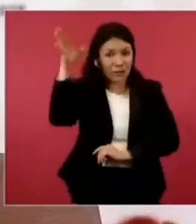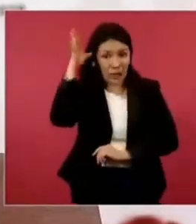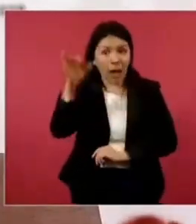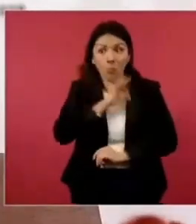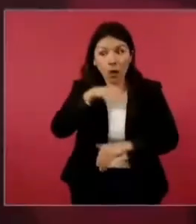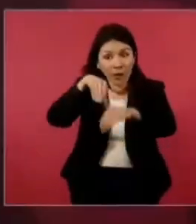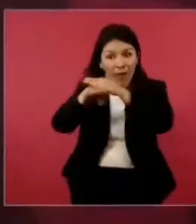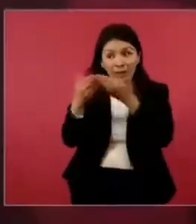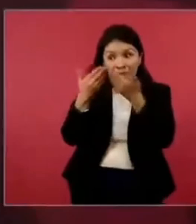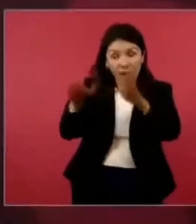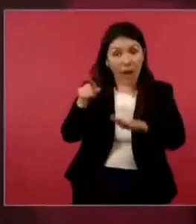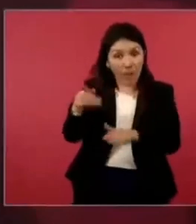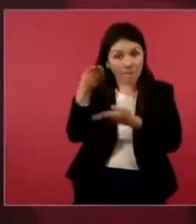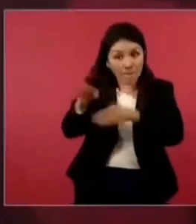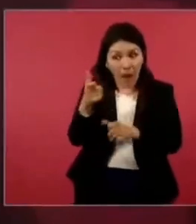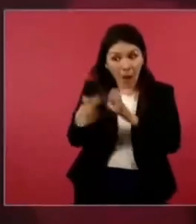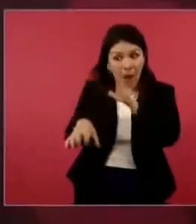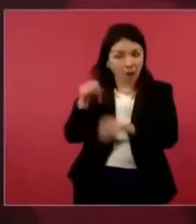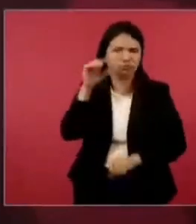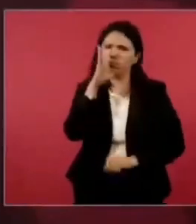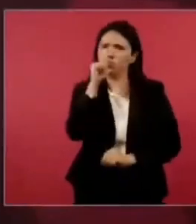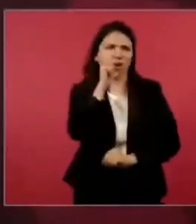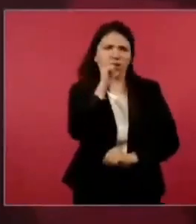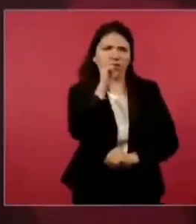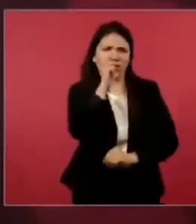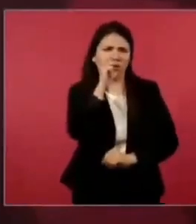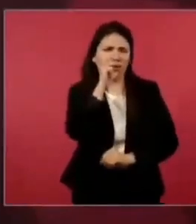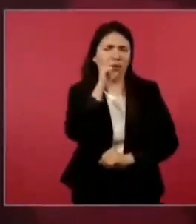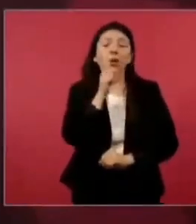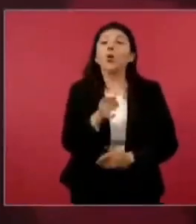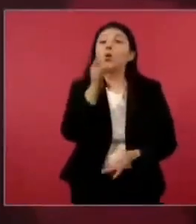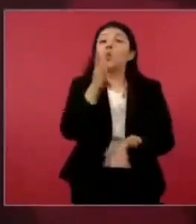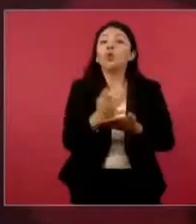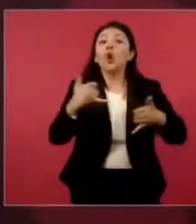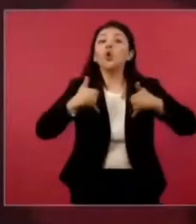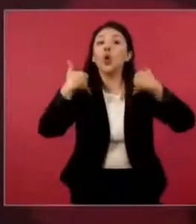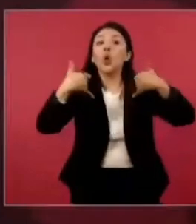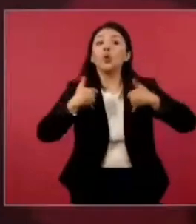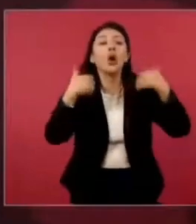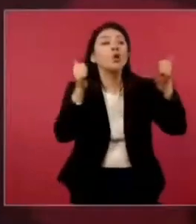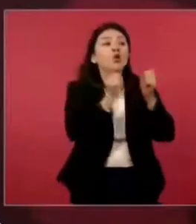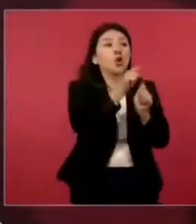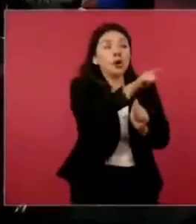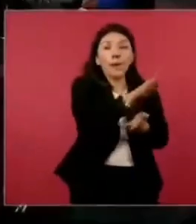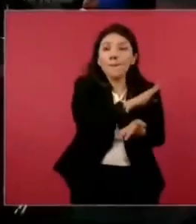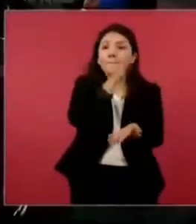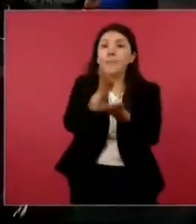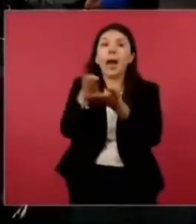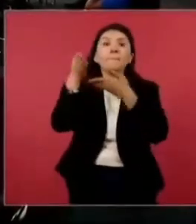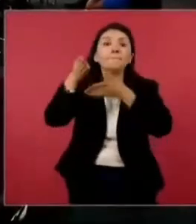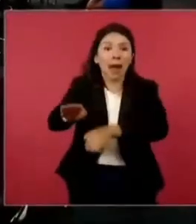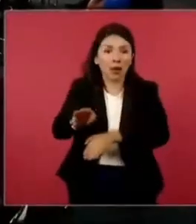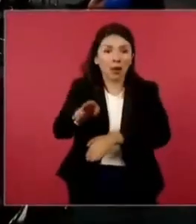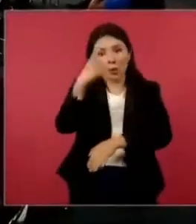esas cuentas bancarias, salvo los jóvenes haciendo un procedimiento directamente en las sucursales del Banco Azteca.